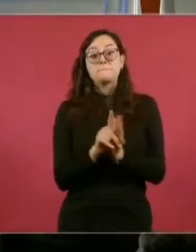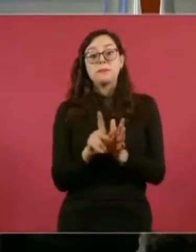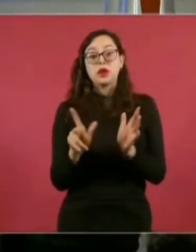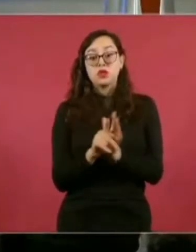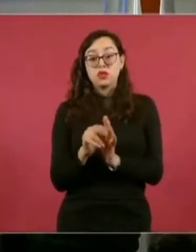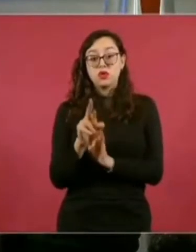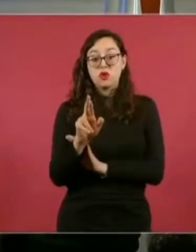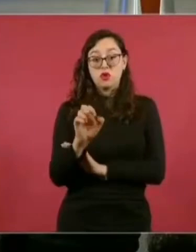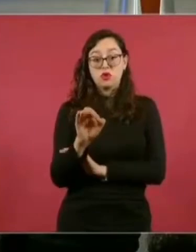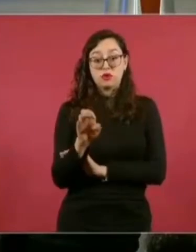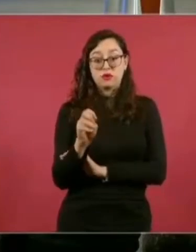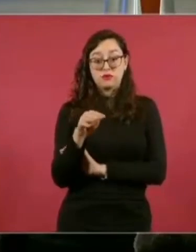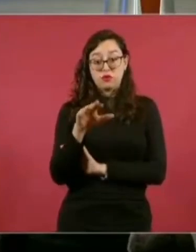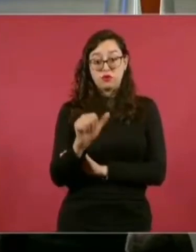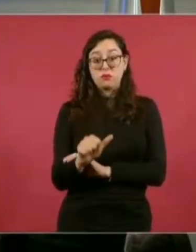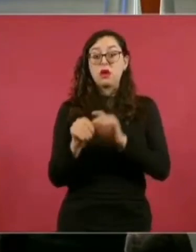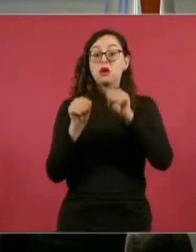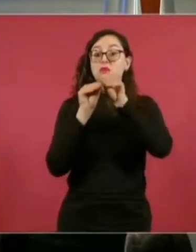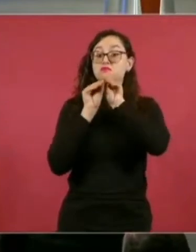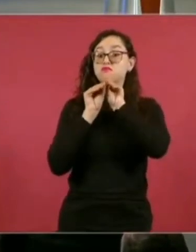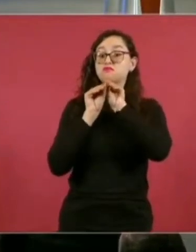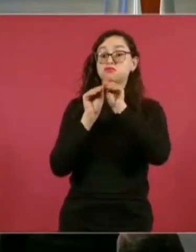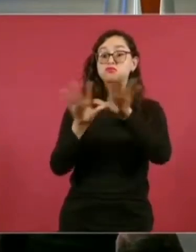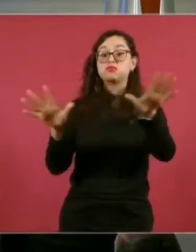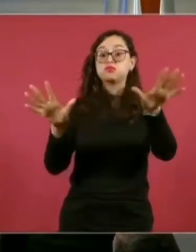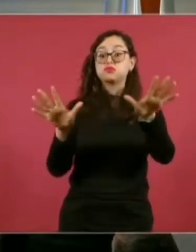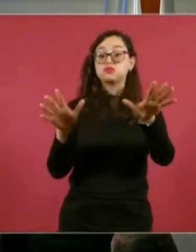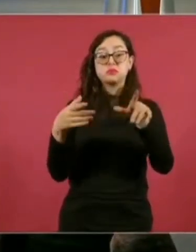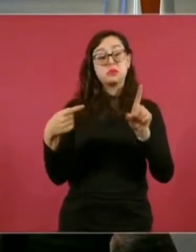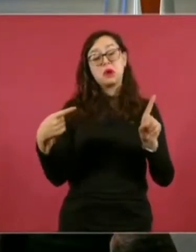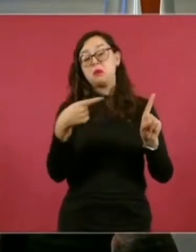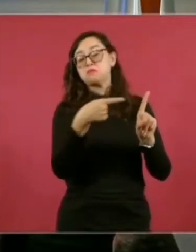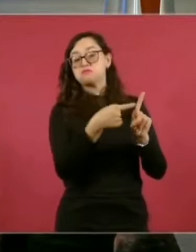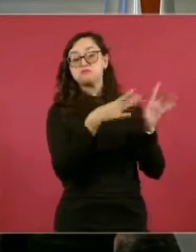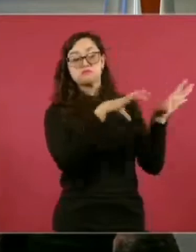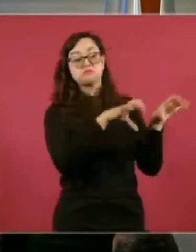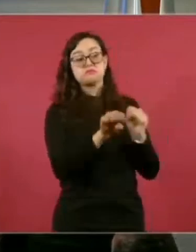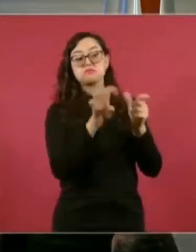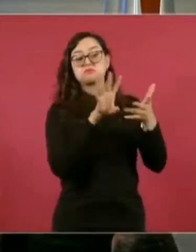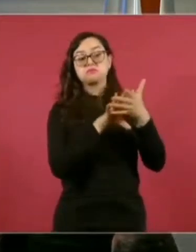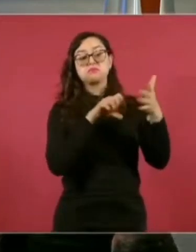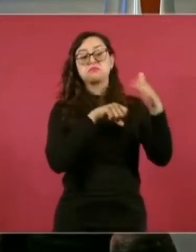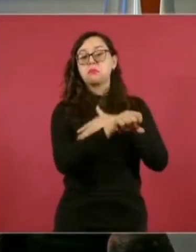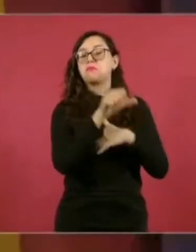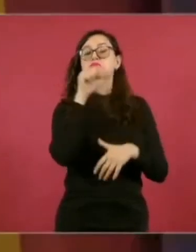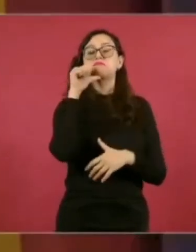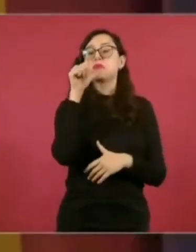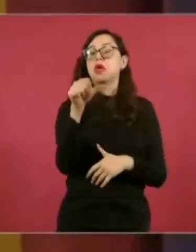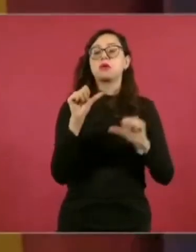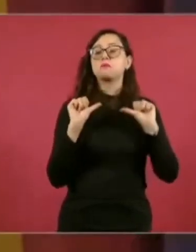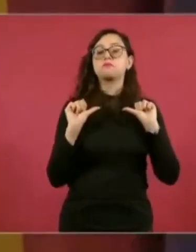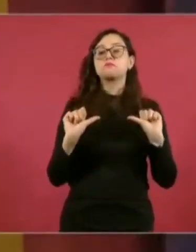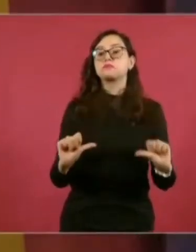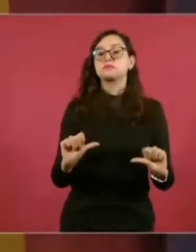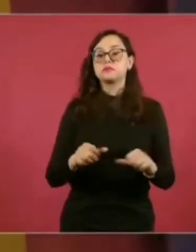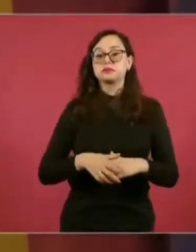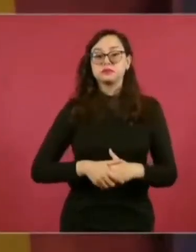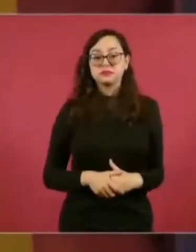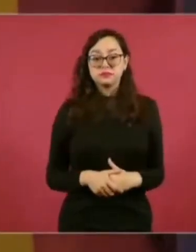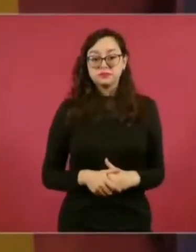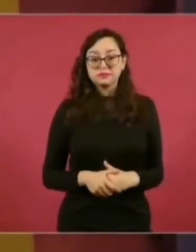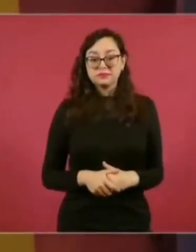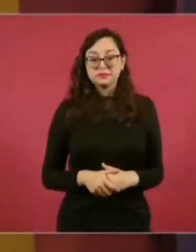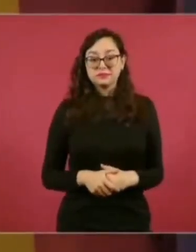Reforma publicó la resolución del mencionado tribunal,